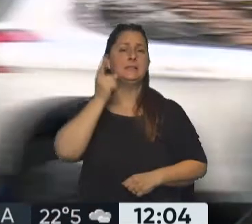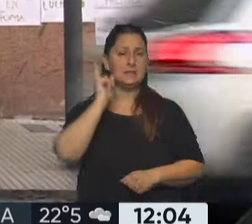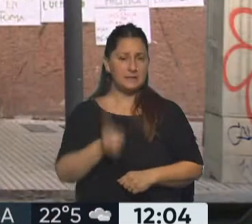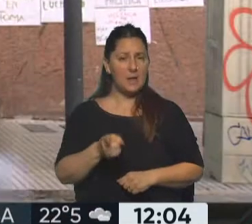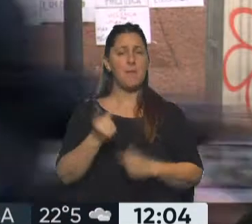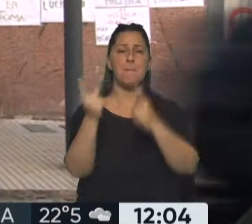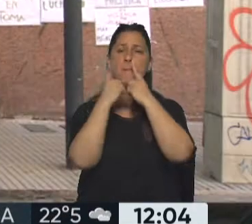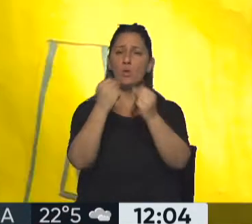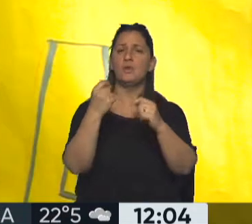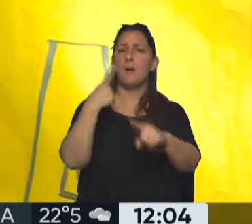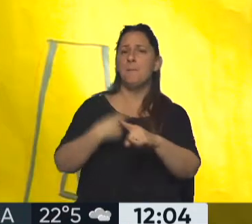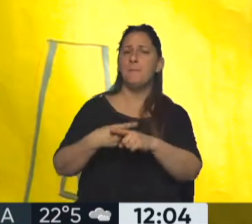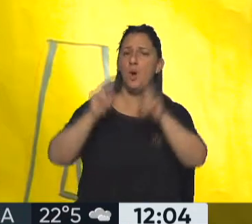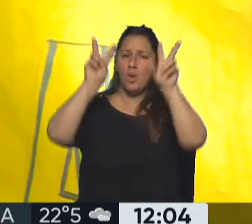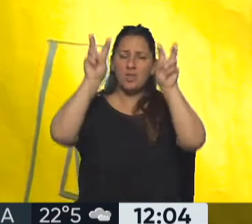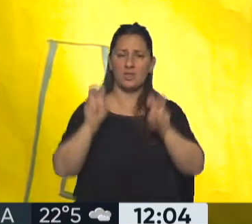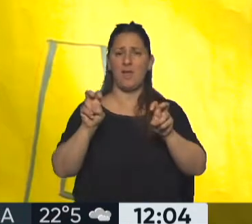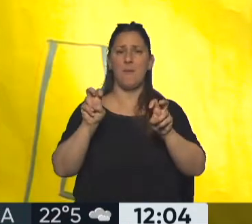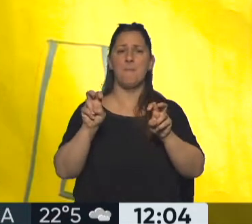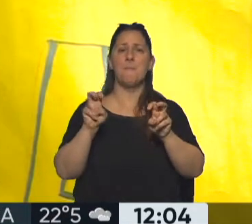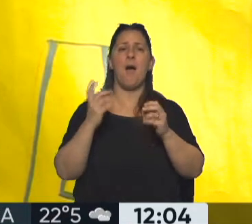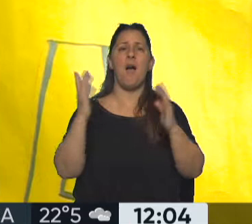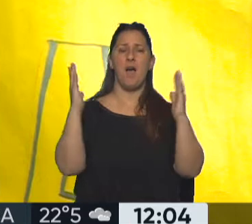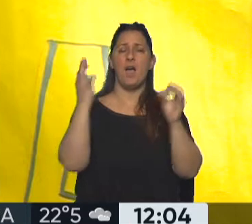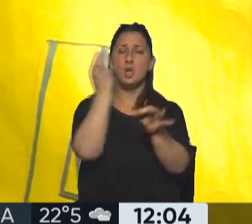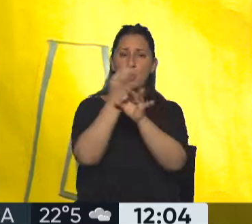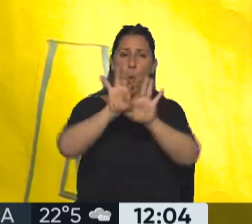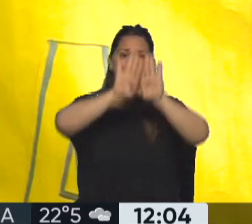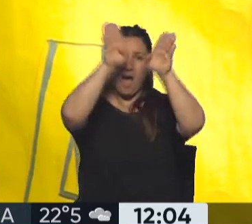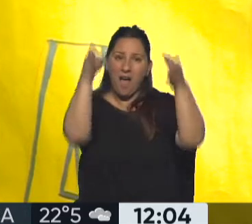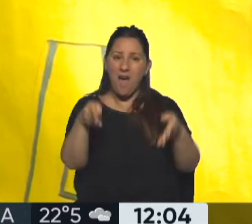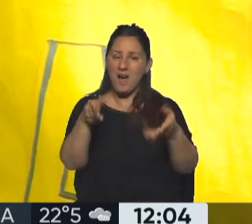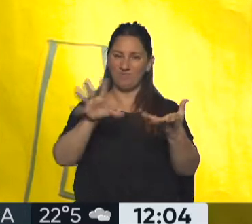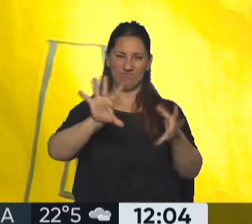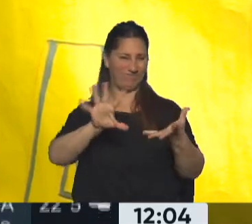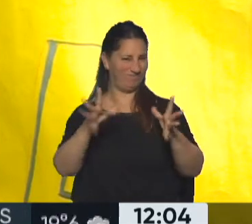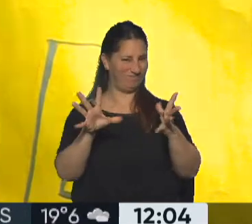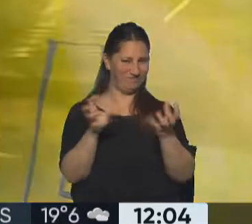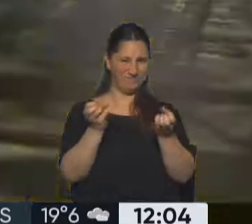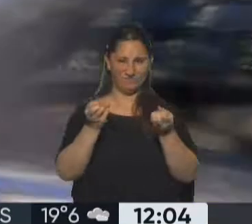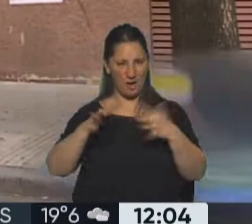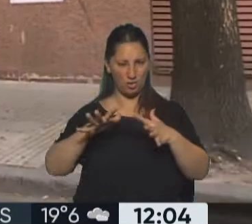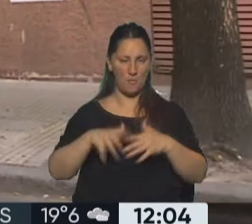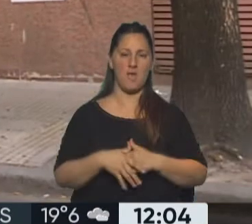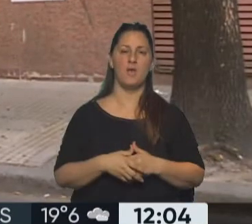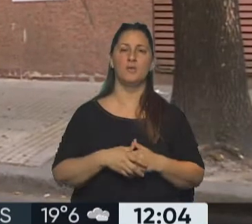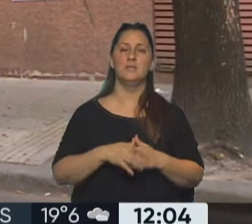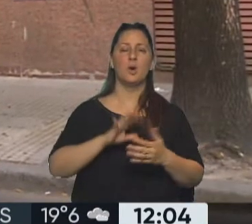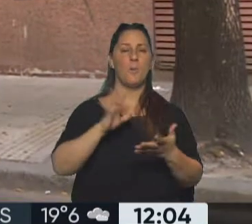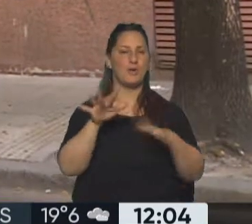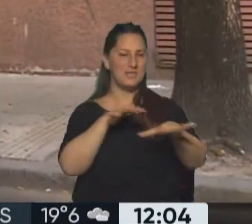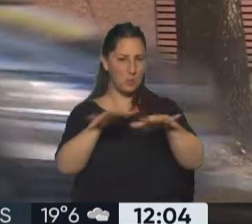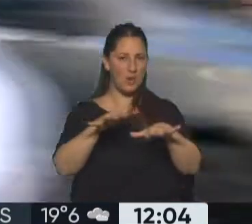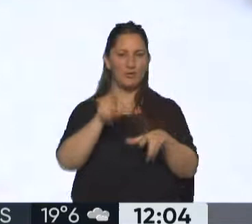la protesta está relacionada con el estado edilicio de muchos colegios de la ciudad de Buenos Aires, en condiciones que